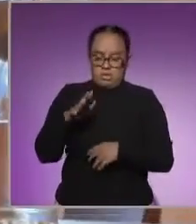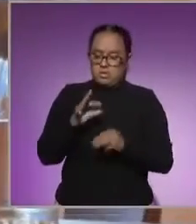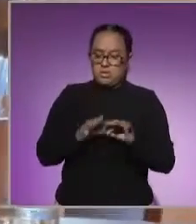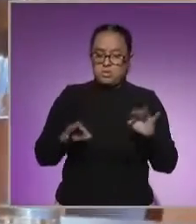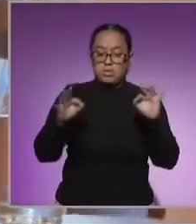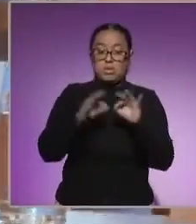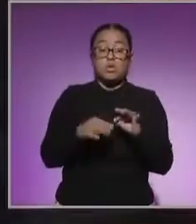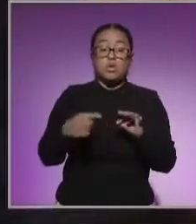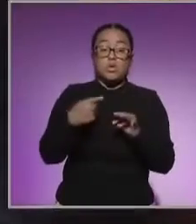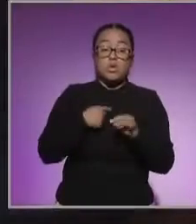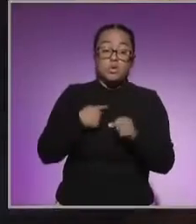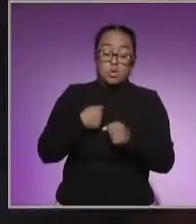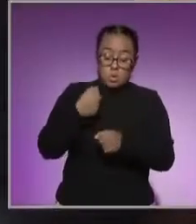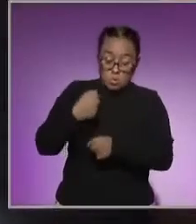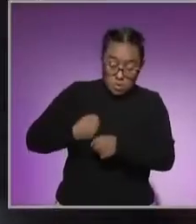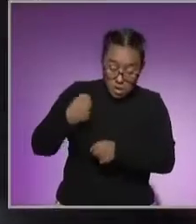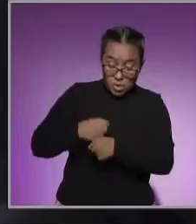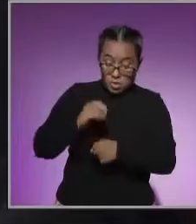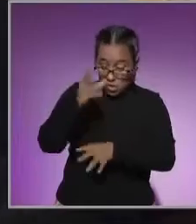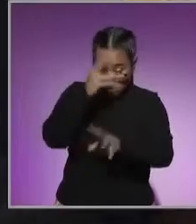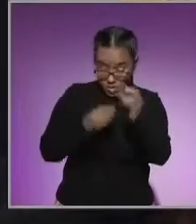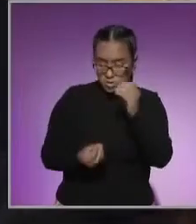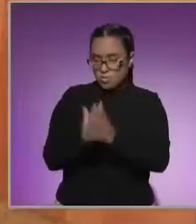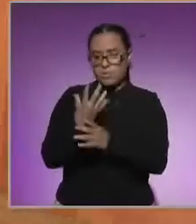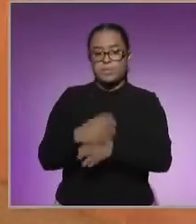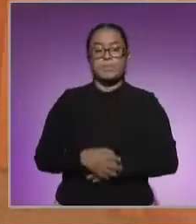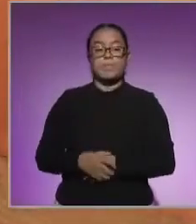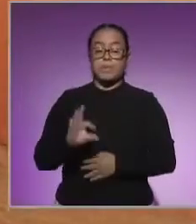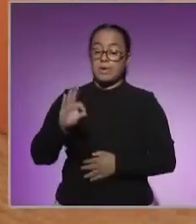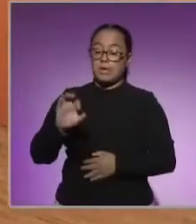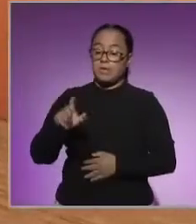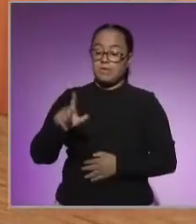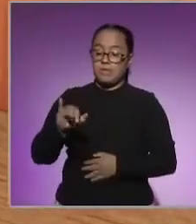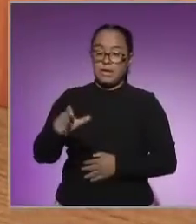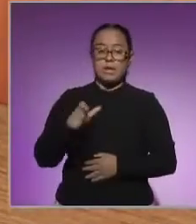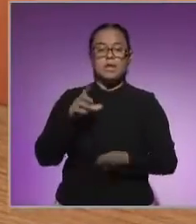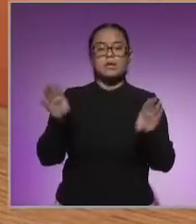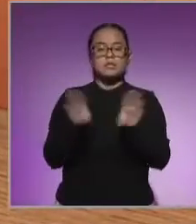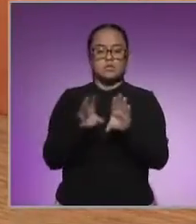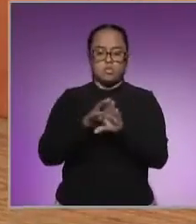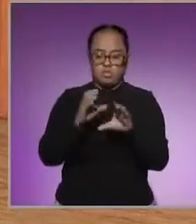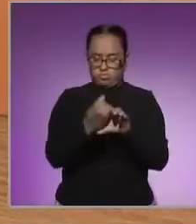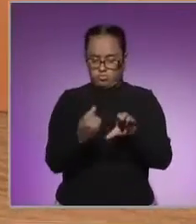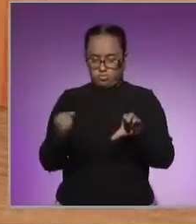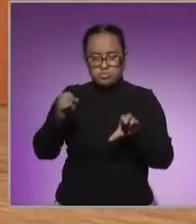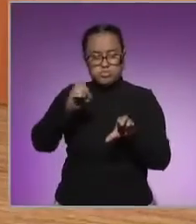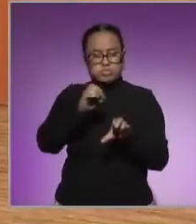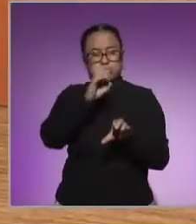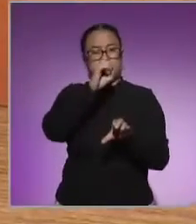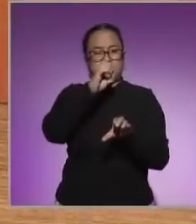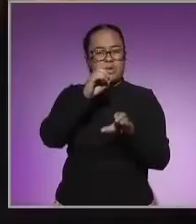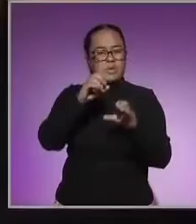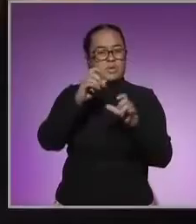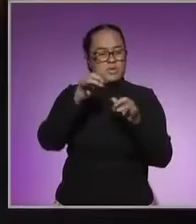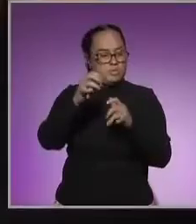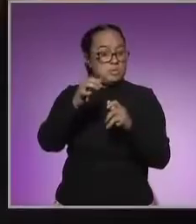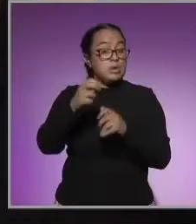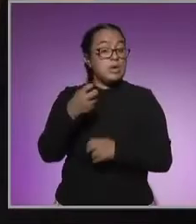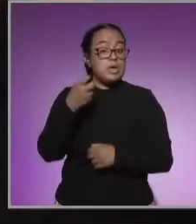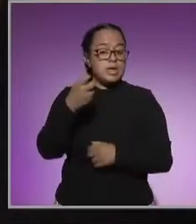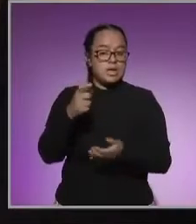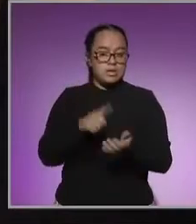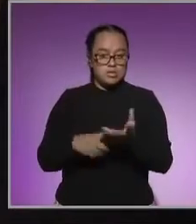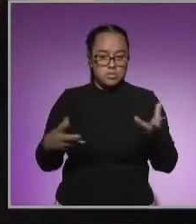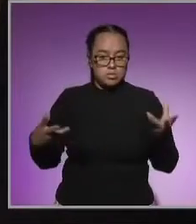no estoy practicando allí o aprendiendo algo félix arma la base de metal plateada y se dirige al concierto donde la orquesta lo